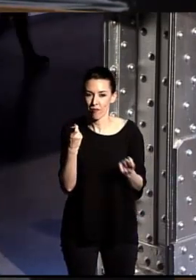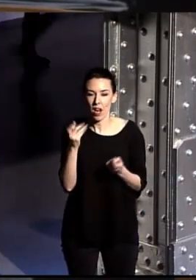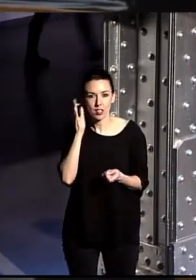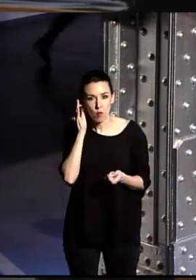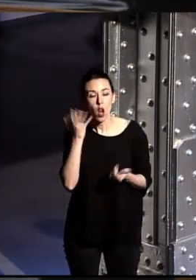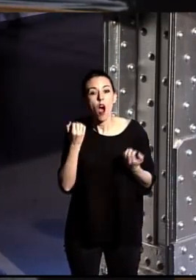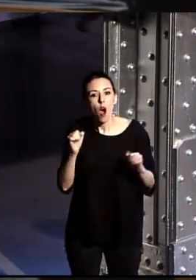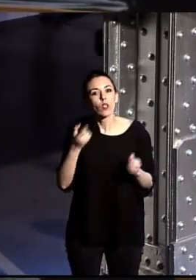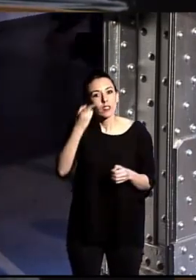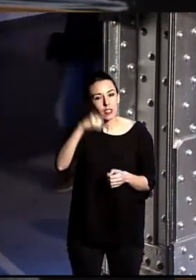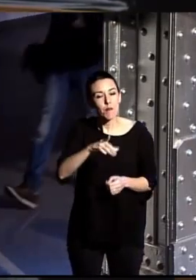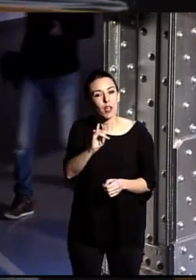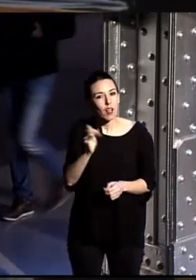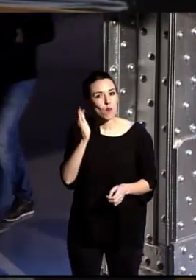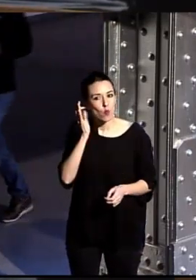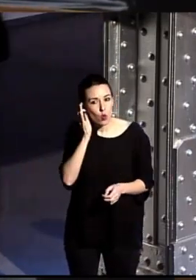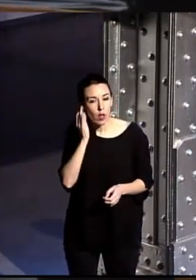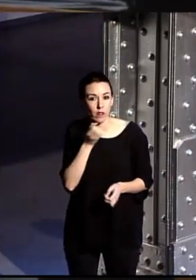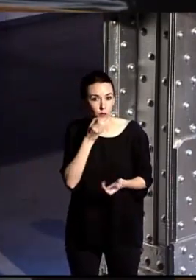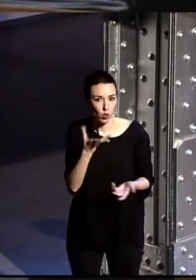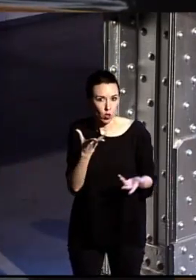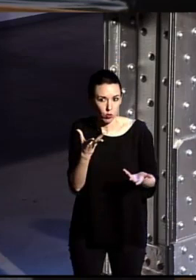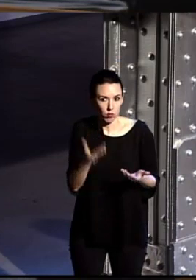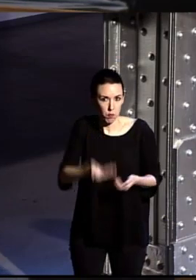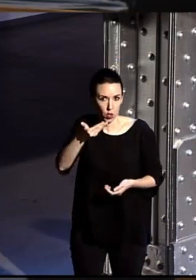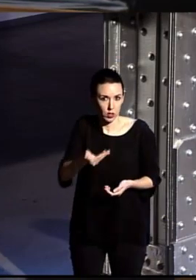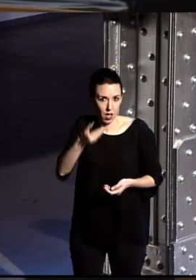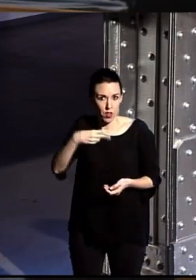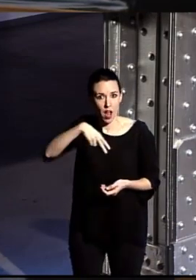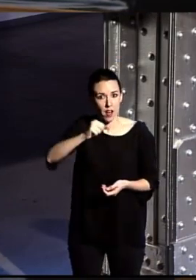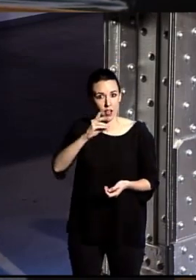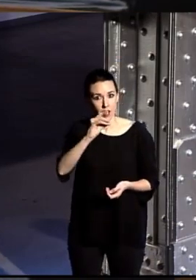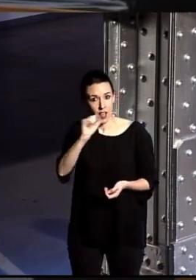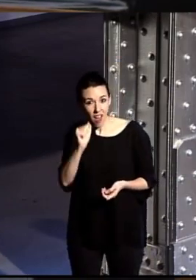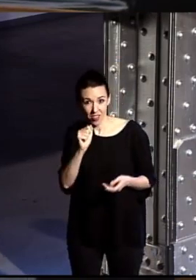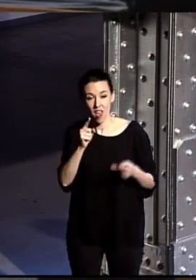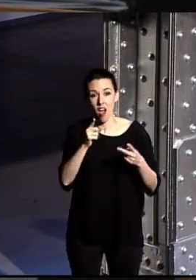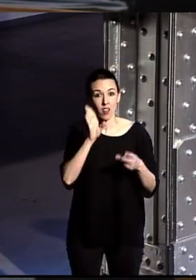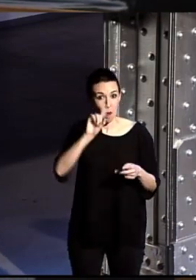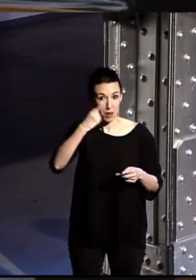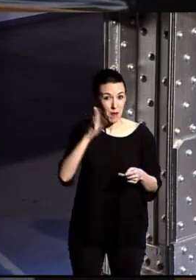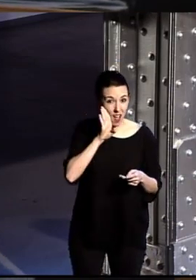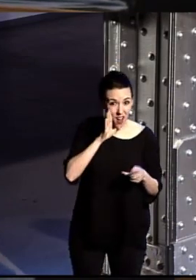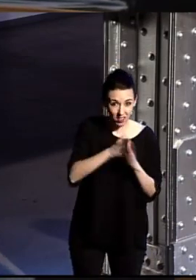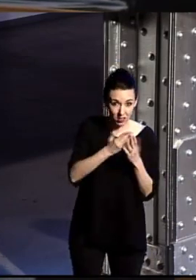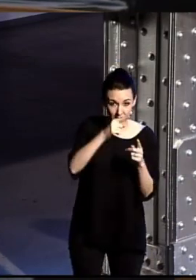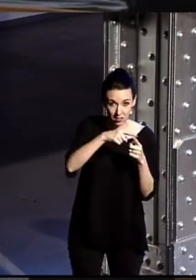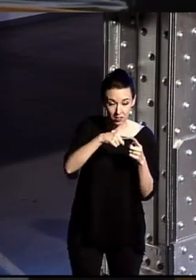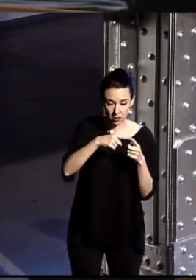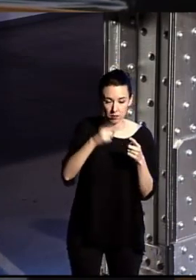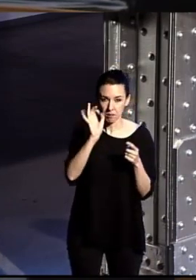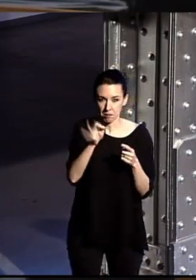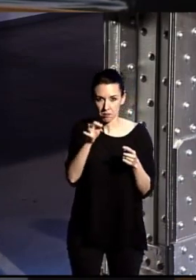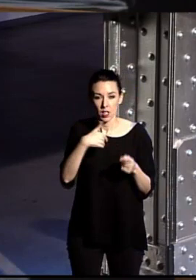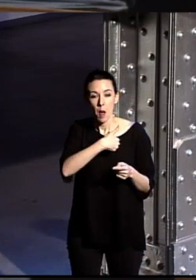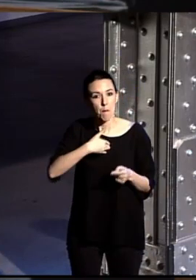falta, aunque también existen mujeres, bueno, con mucha significancia como Nadia y Miguel Strogoff o, bueno, que sí que me doy cuenta de que